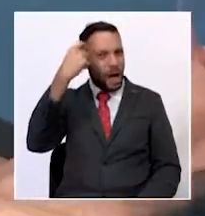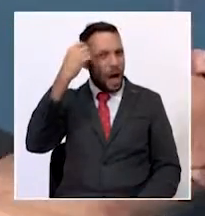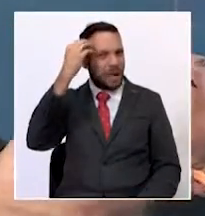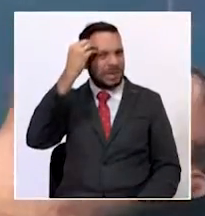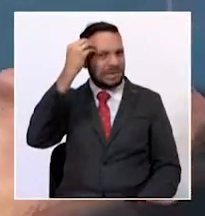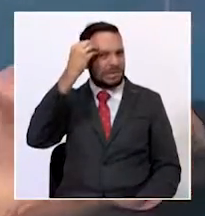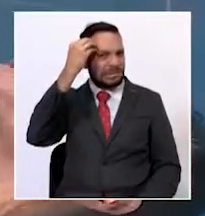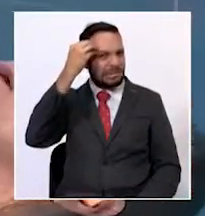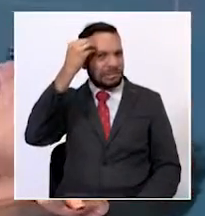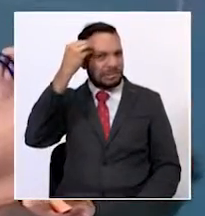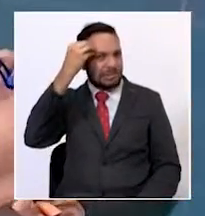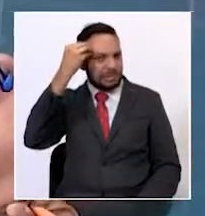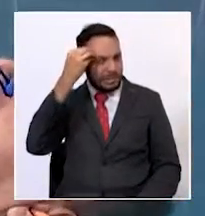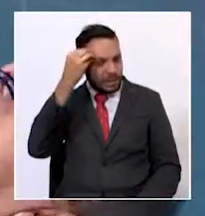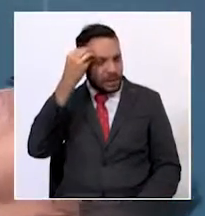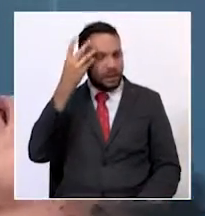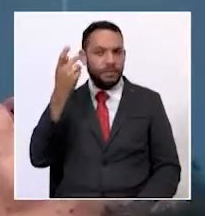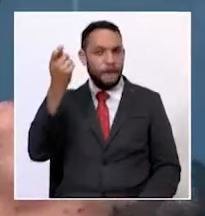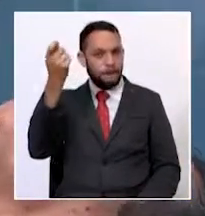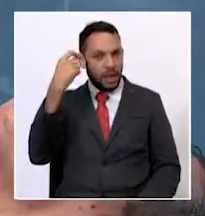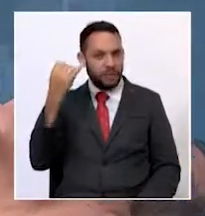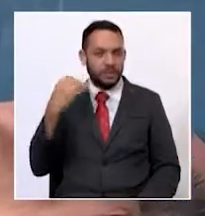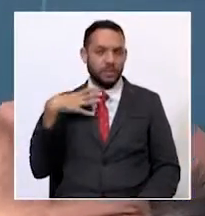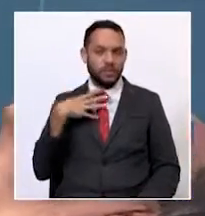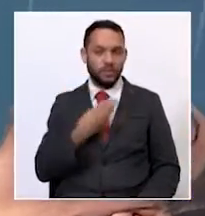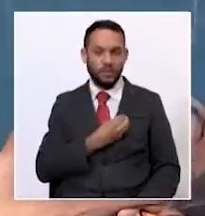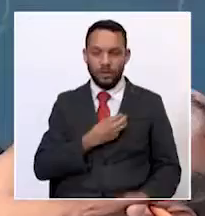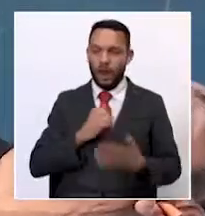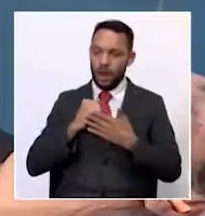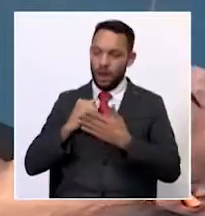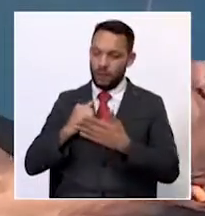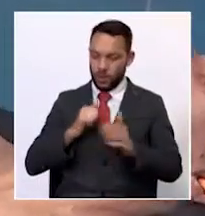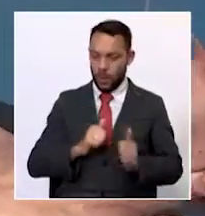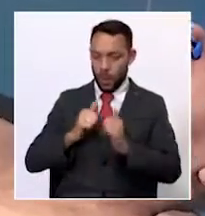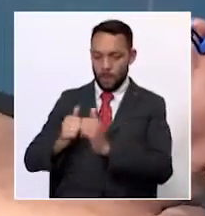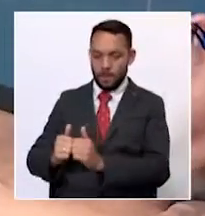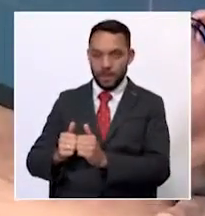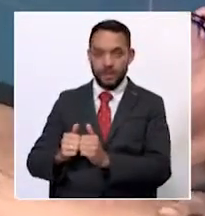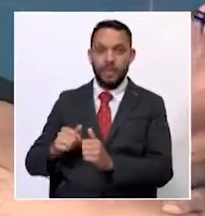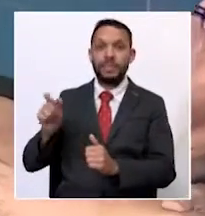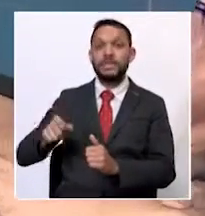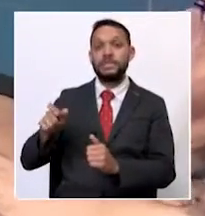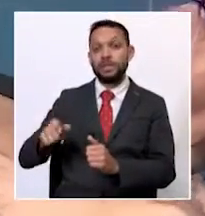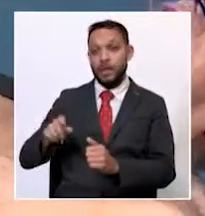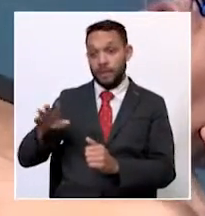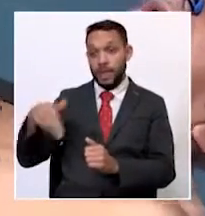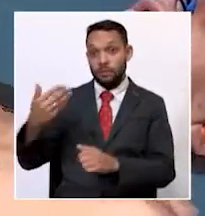inconsciente. Así que el acompañamiento después de la sesión es muy importante también.